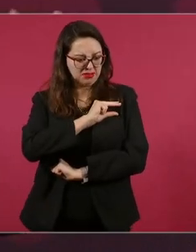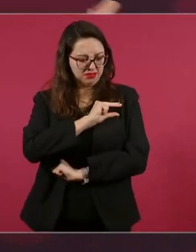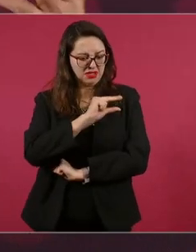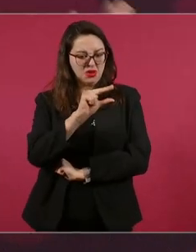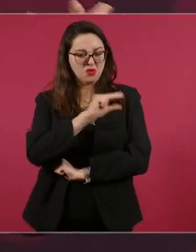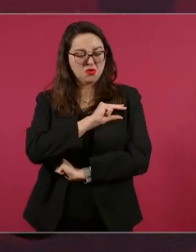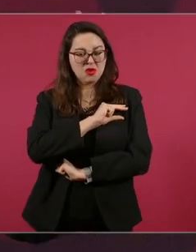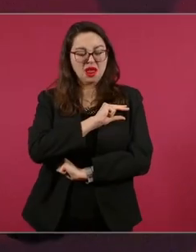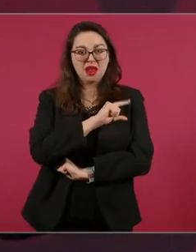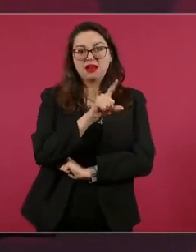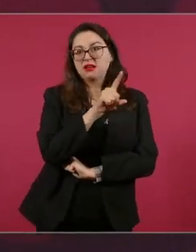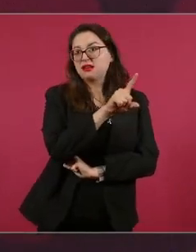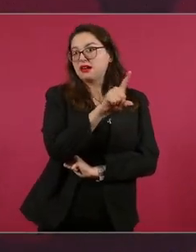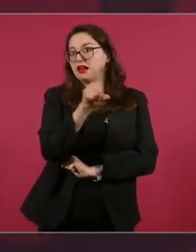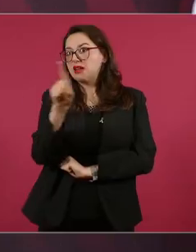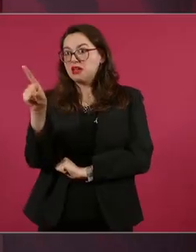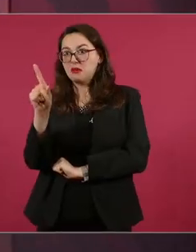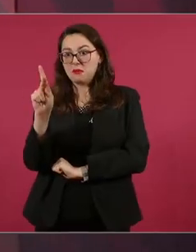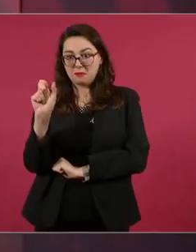alegrarse,